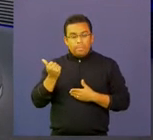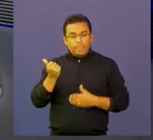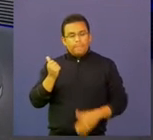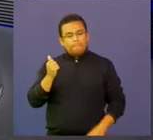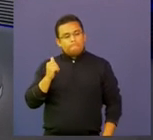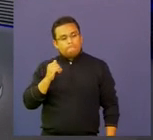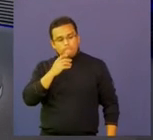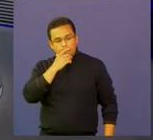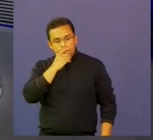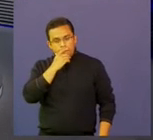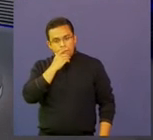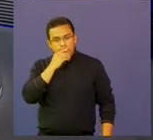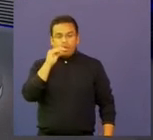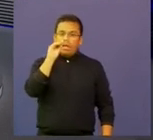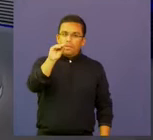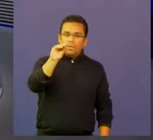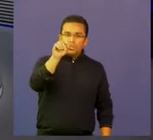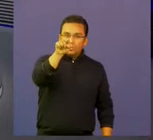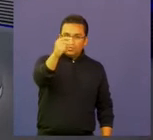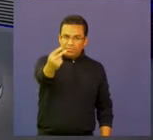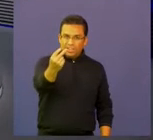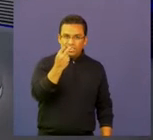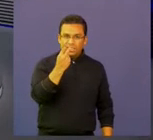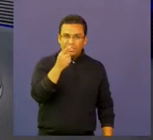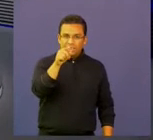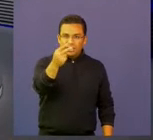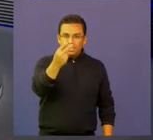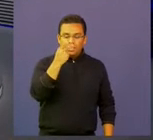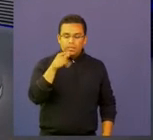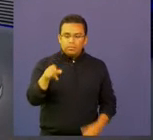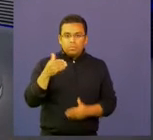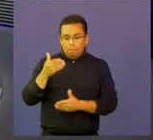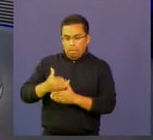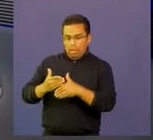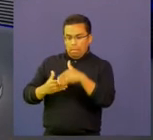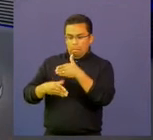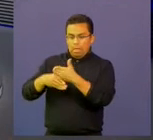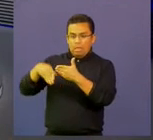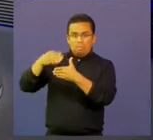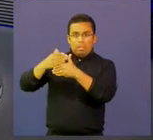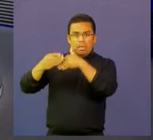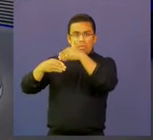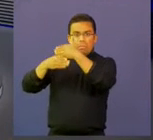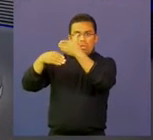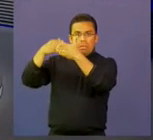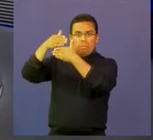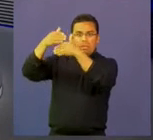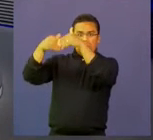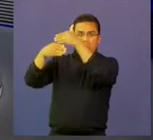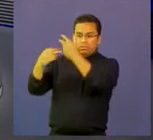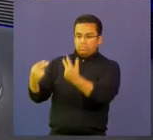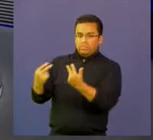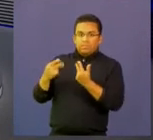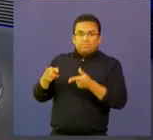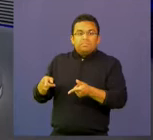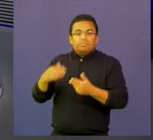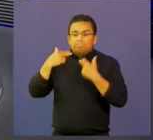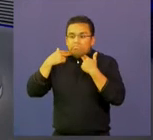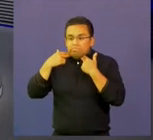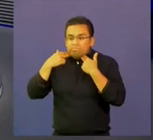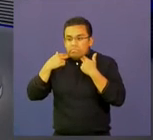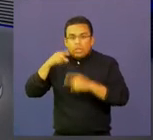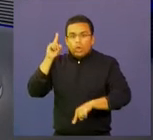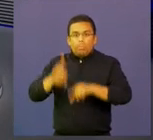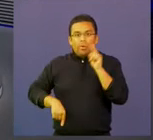ustedes, desde donde nos estén viendo, cuáles son esas barreras que hoy están limitando el avance de